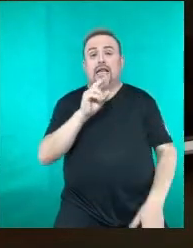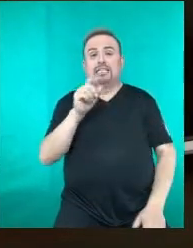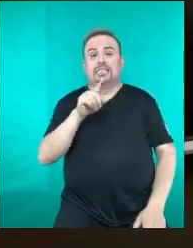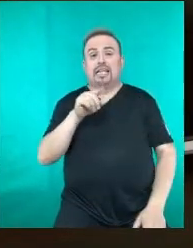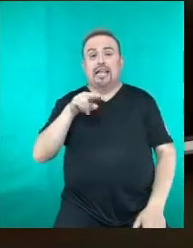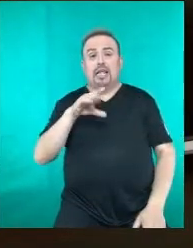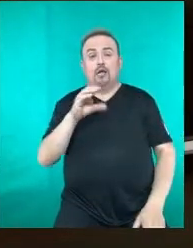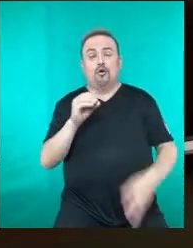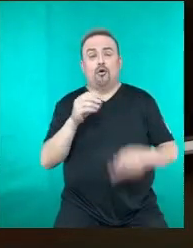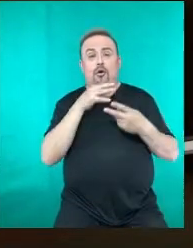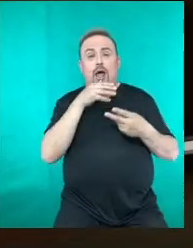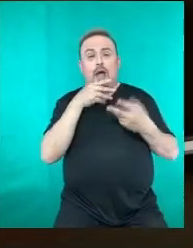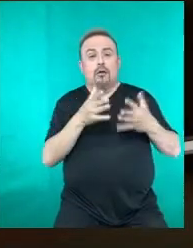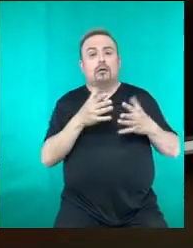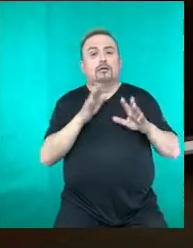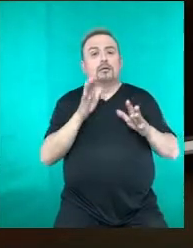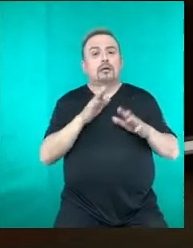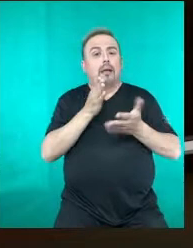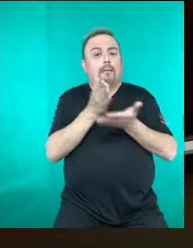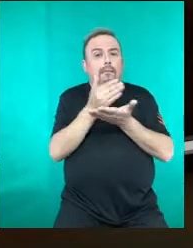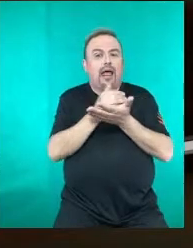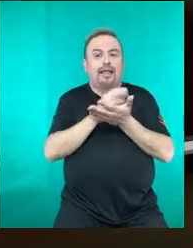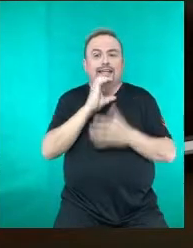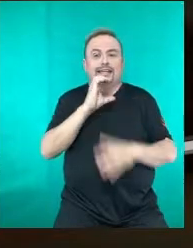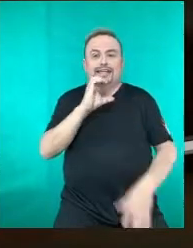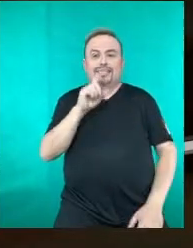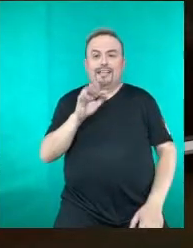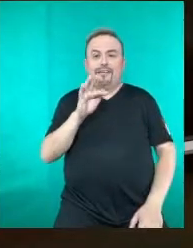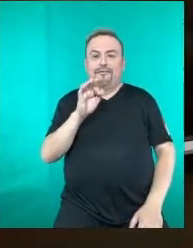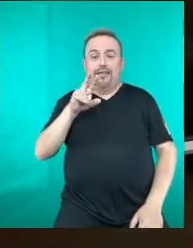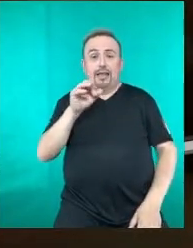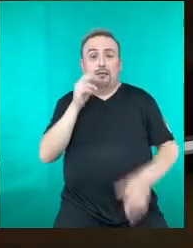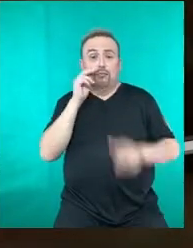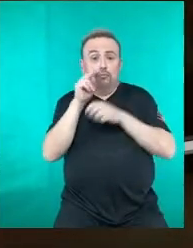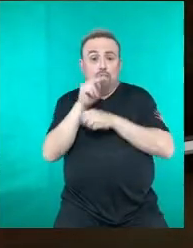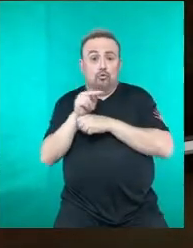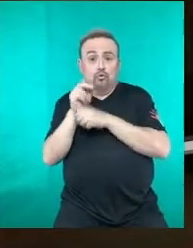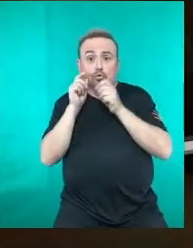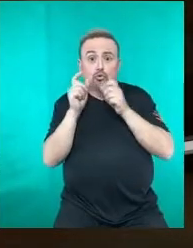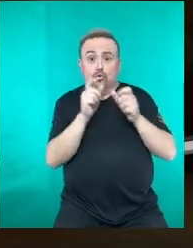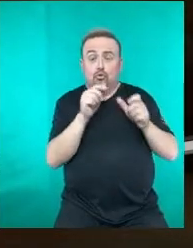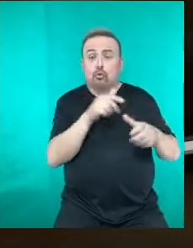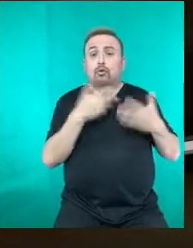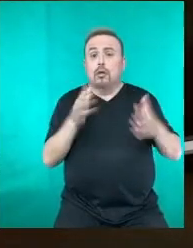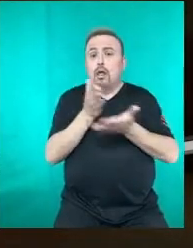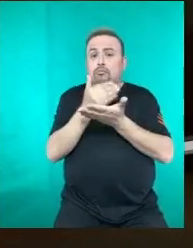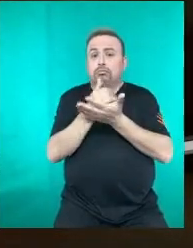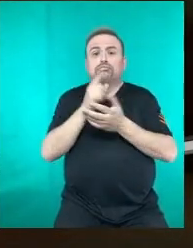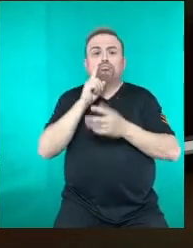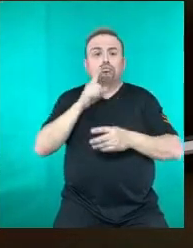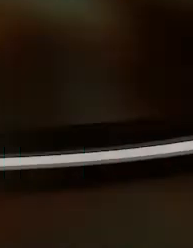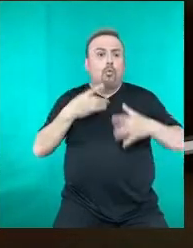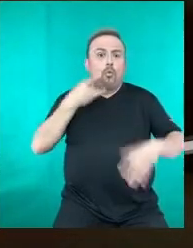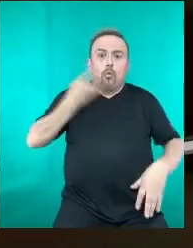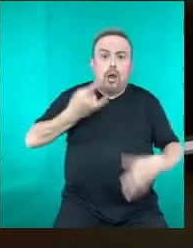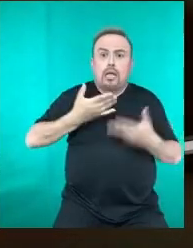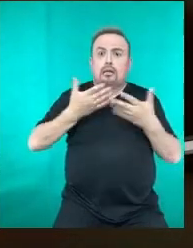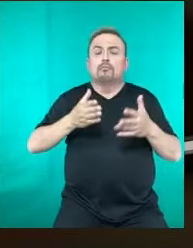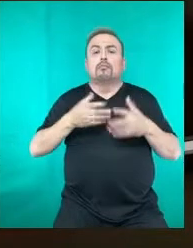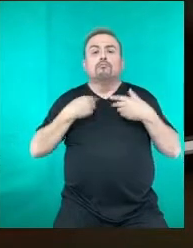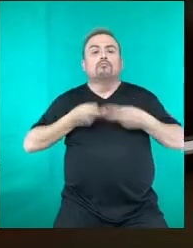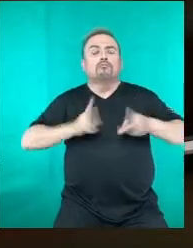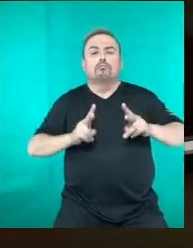se llama hoy día el Plan Esfera, que es instruido por la superintendencia. Hoy día tenemos planes para atención de emergencias que nos permiten